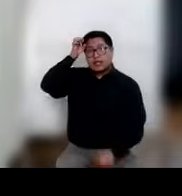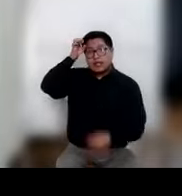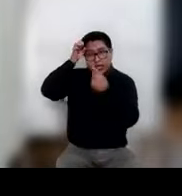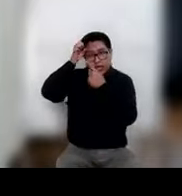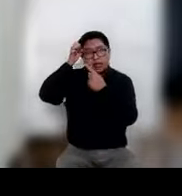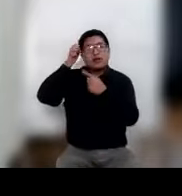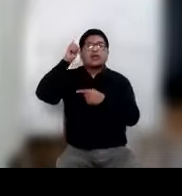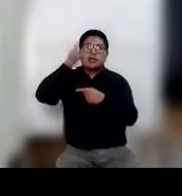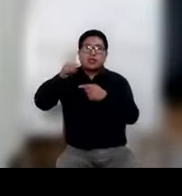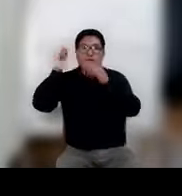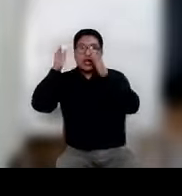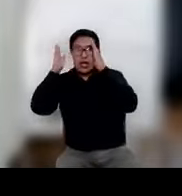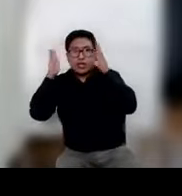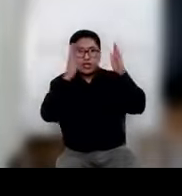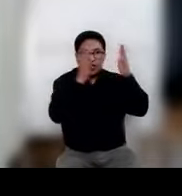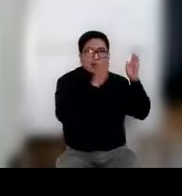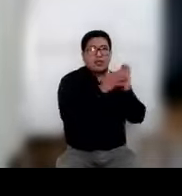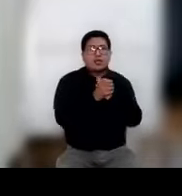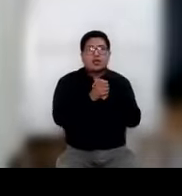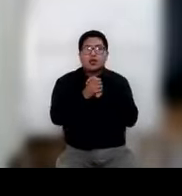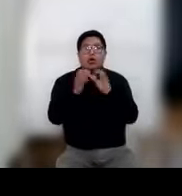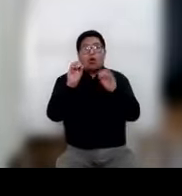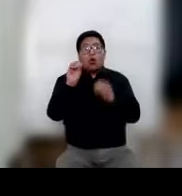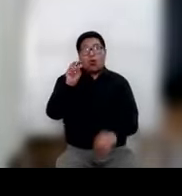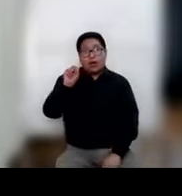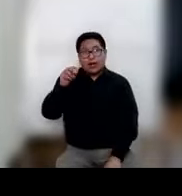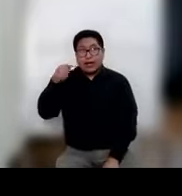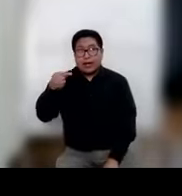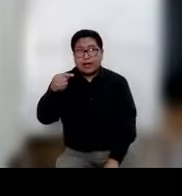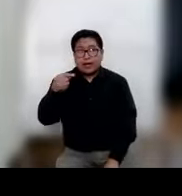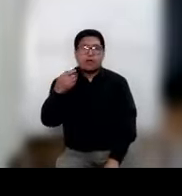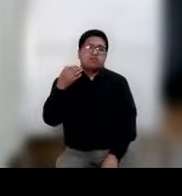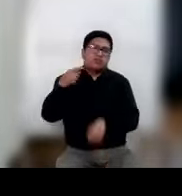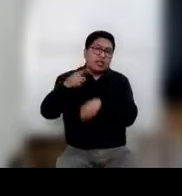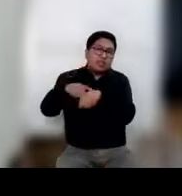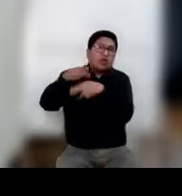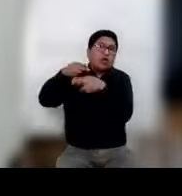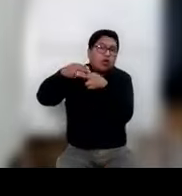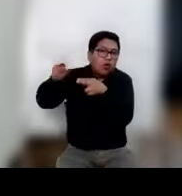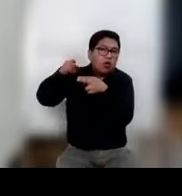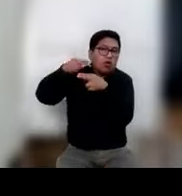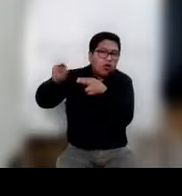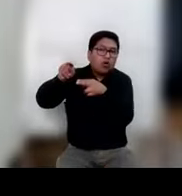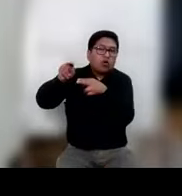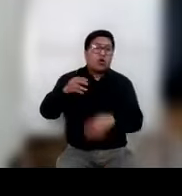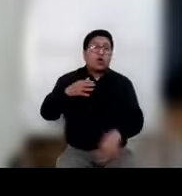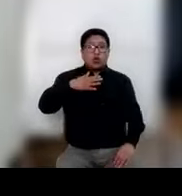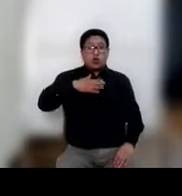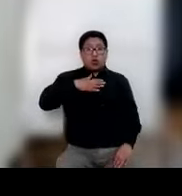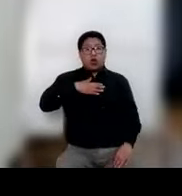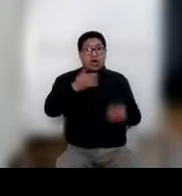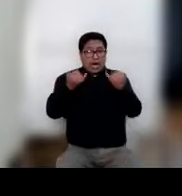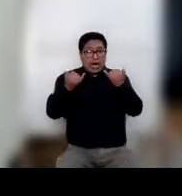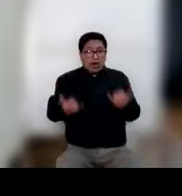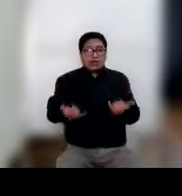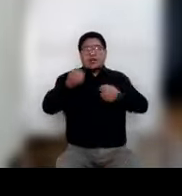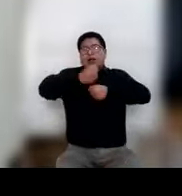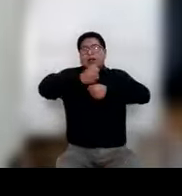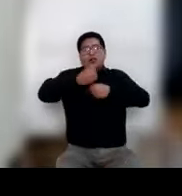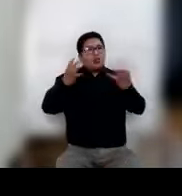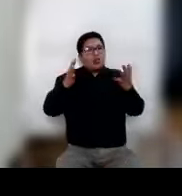trabajo porque como decían las ongs son temporales y eso es cierto yo actualmente estoy desocupado porque la